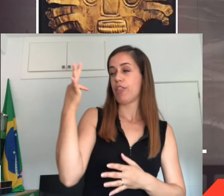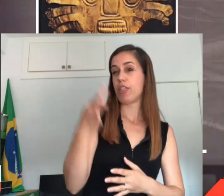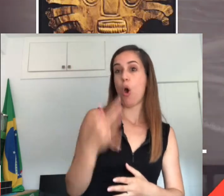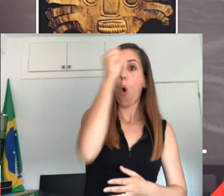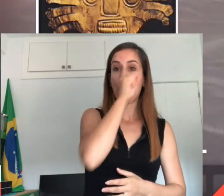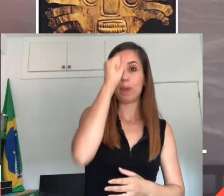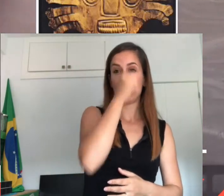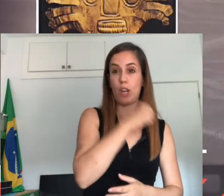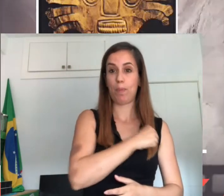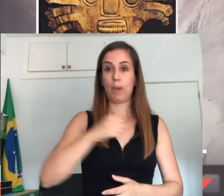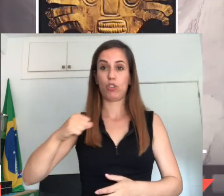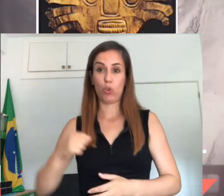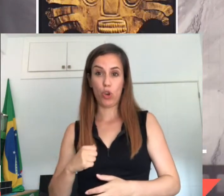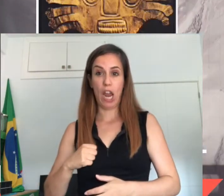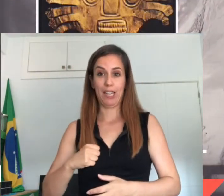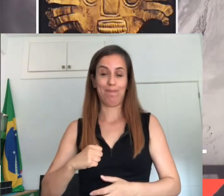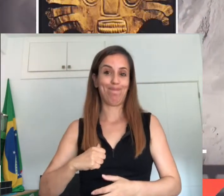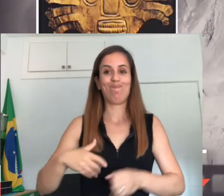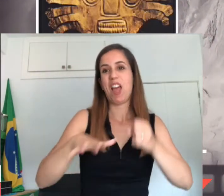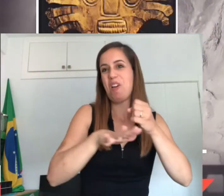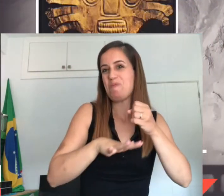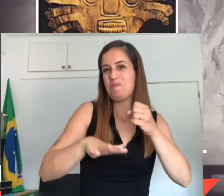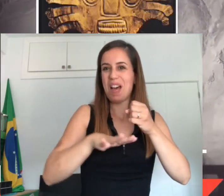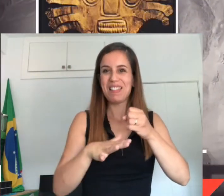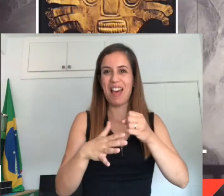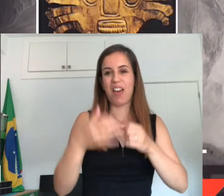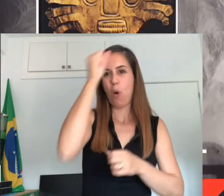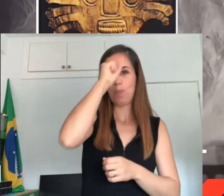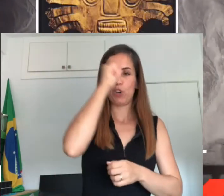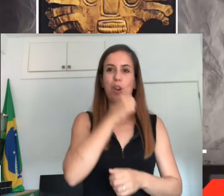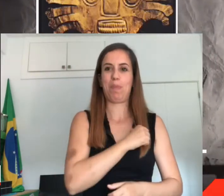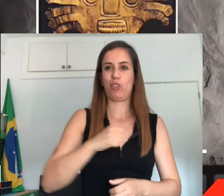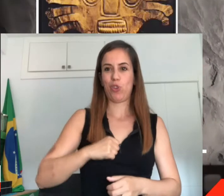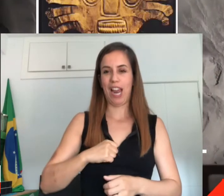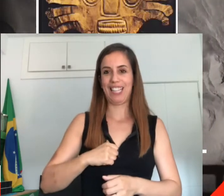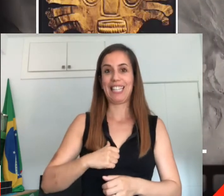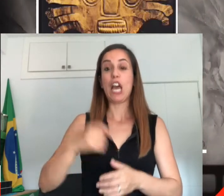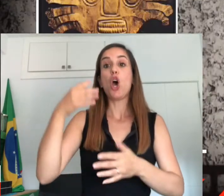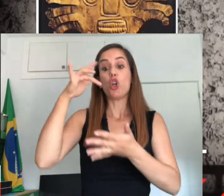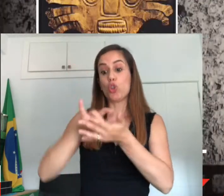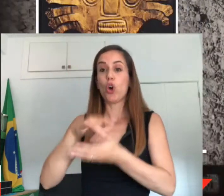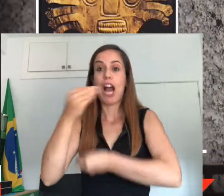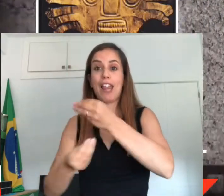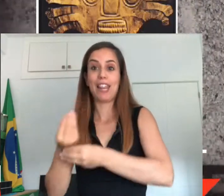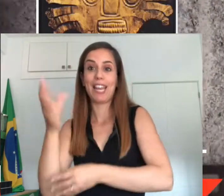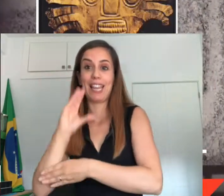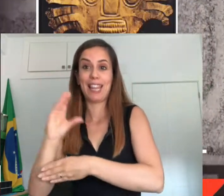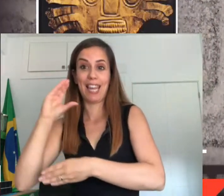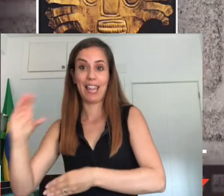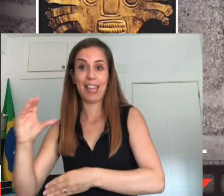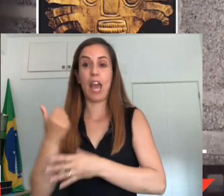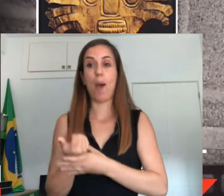distintas son eso mismo, opiniones versadas. Cuando se hace ciencia hay que ir al método, hay que ir a la forma de